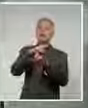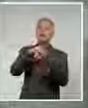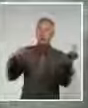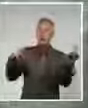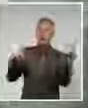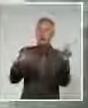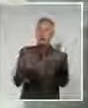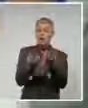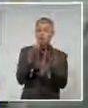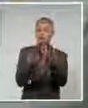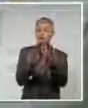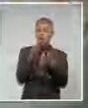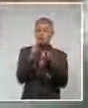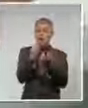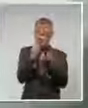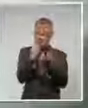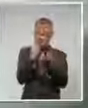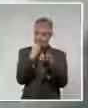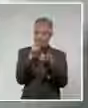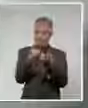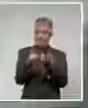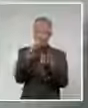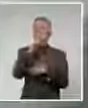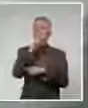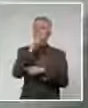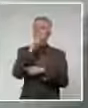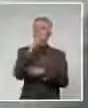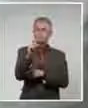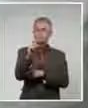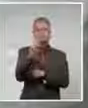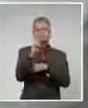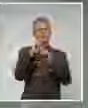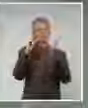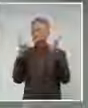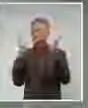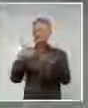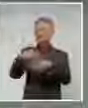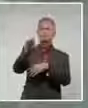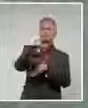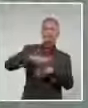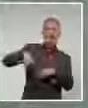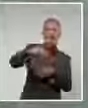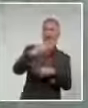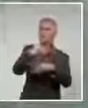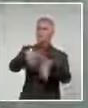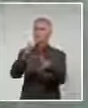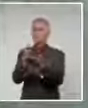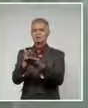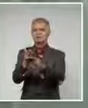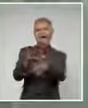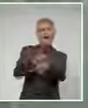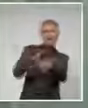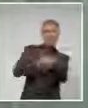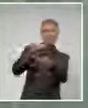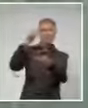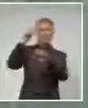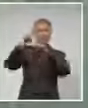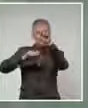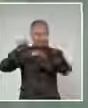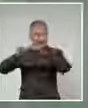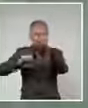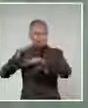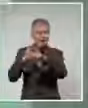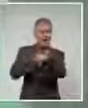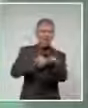de alimentos. Pero para él fue muy difícil hacer vida social y estudiantil antes de la intervención quirúrgica emprendida por